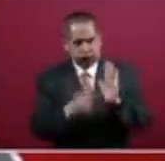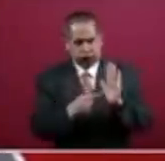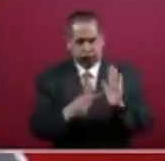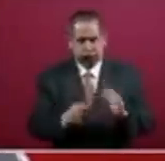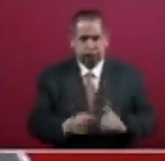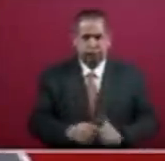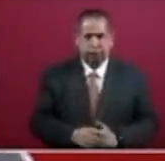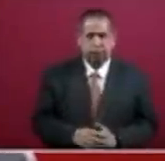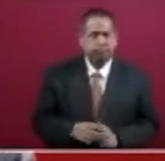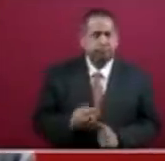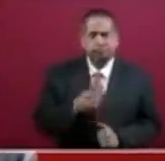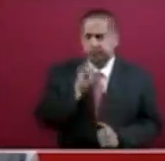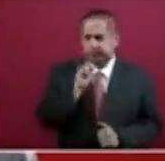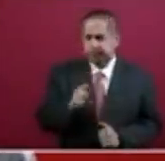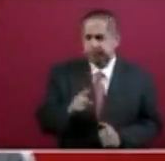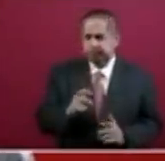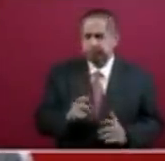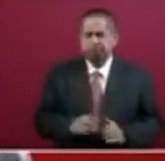y que